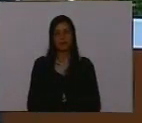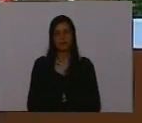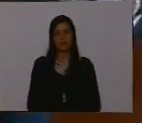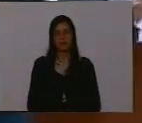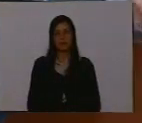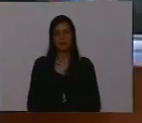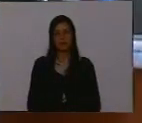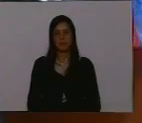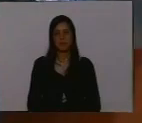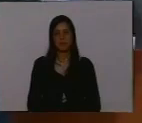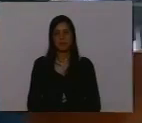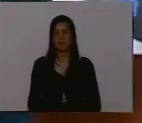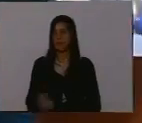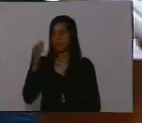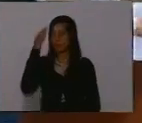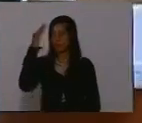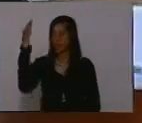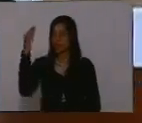¿Cómo estáis vos?